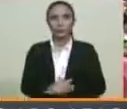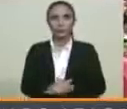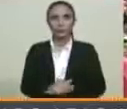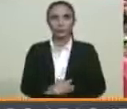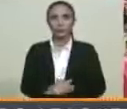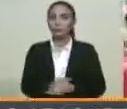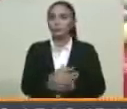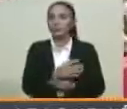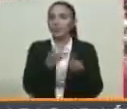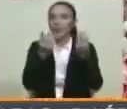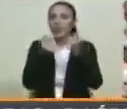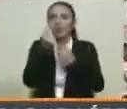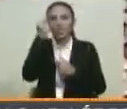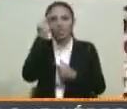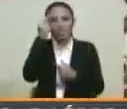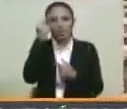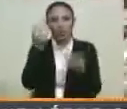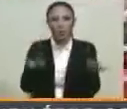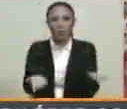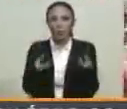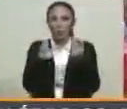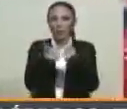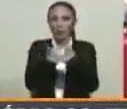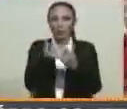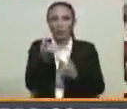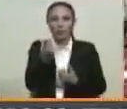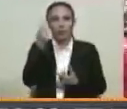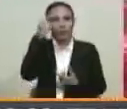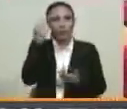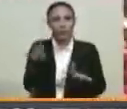¿Cuántos días faltan, Jorge Rodríguez?